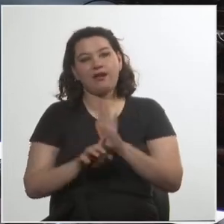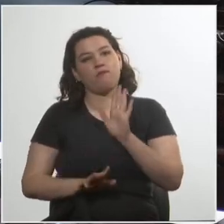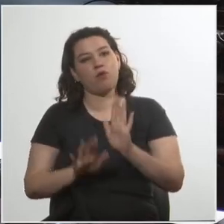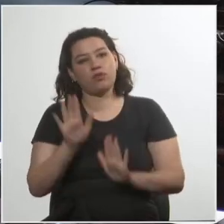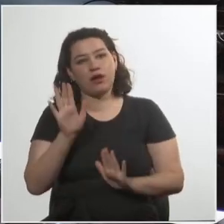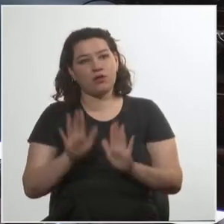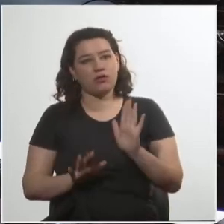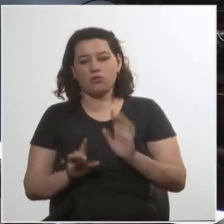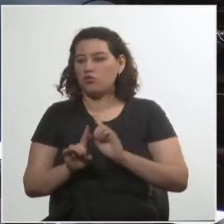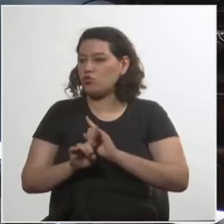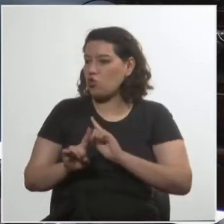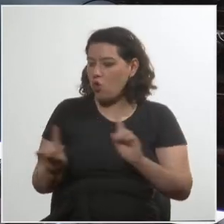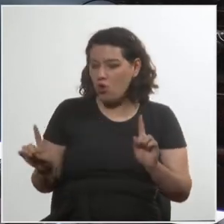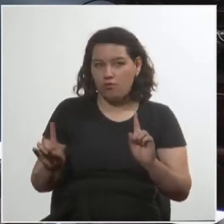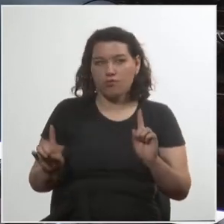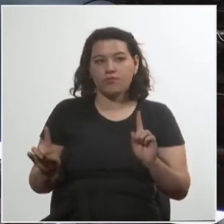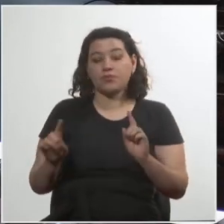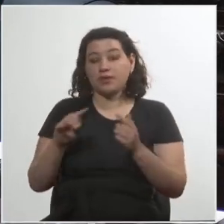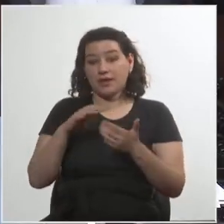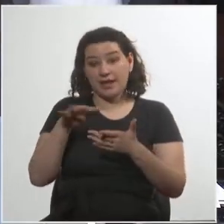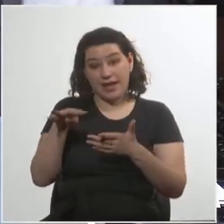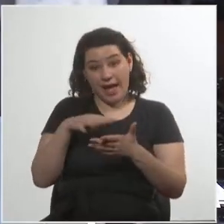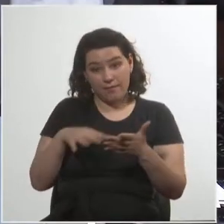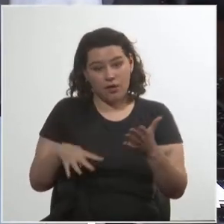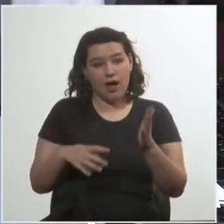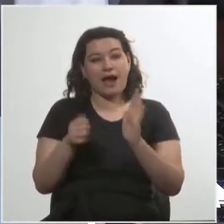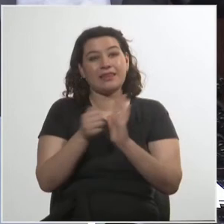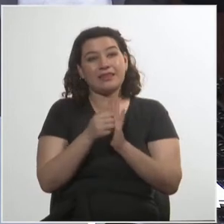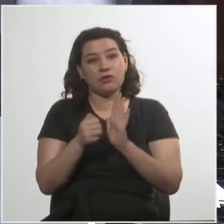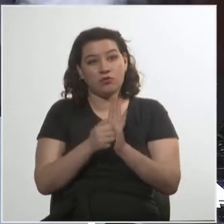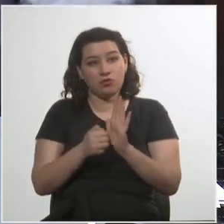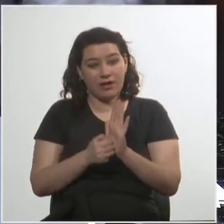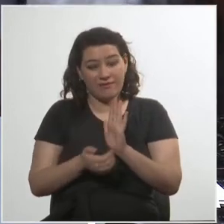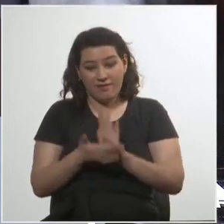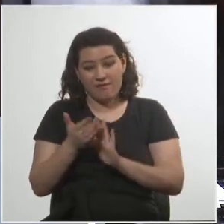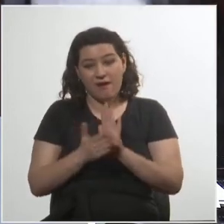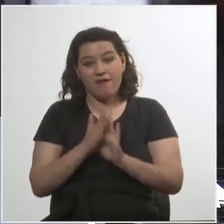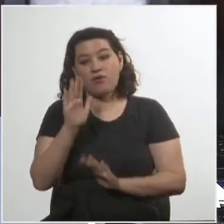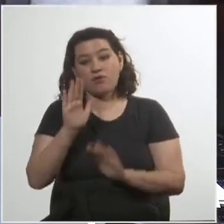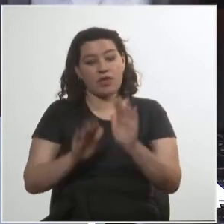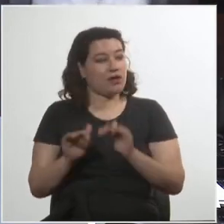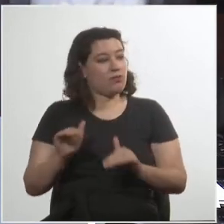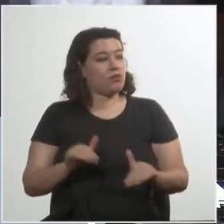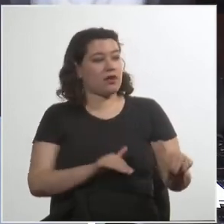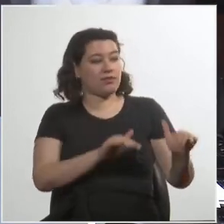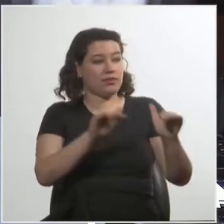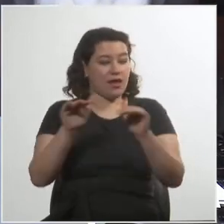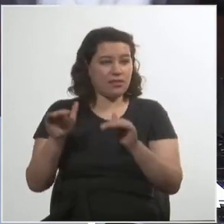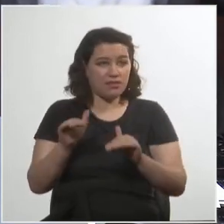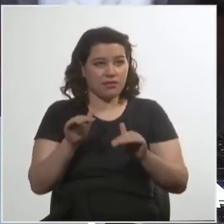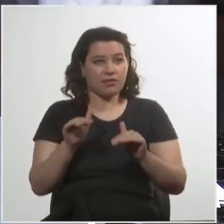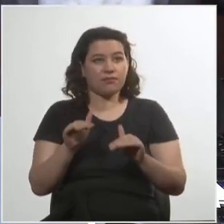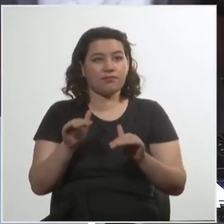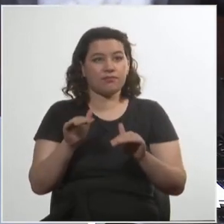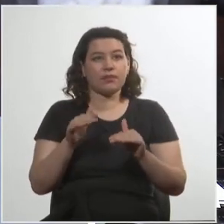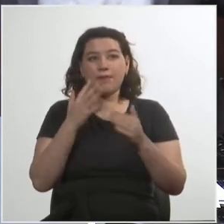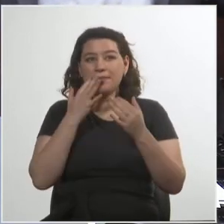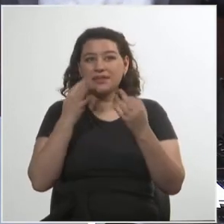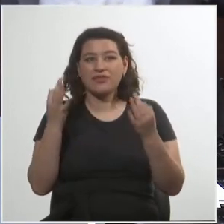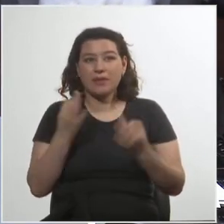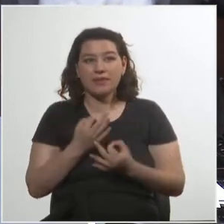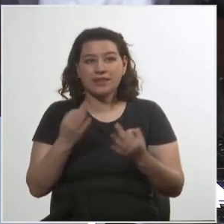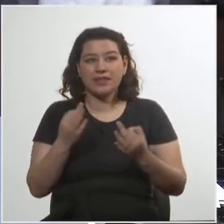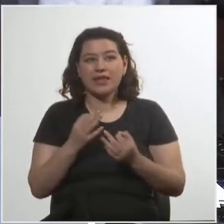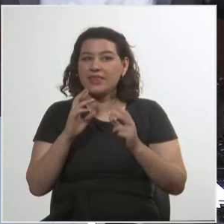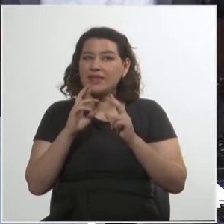votarlo cuando cuando leamos los artículos que se votaron por unanimidad vamos a estar específicamente